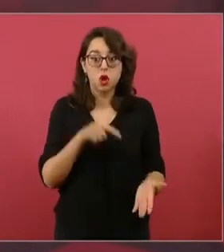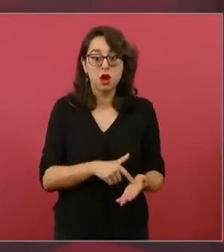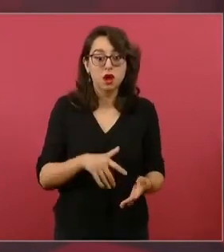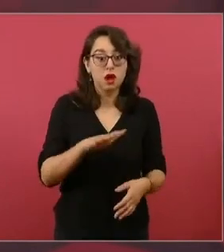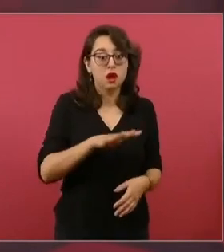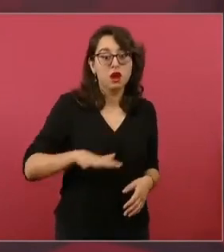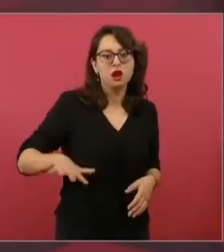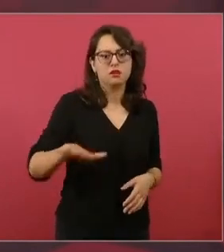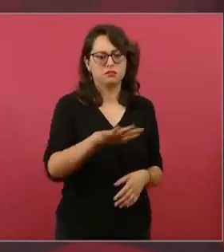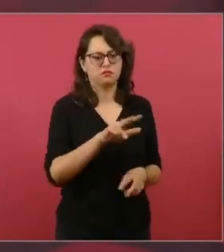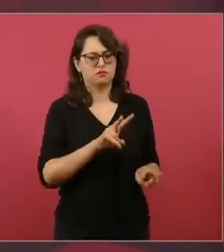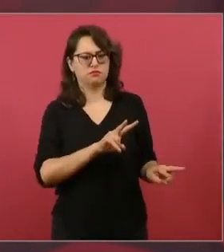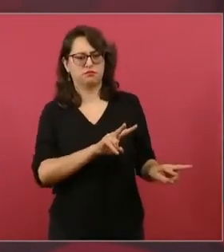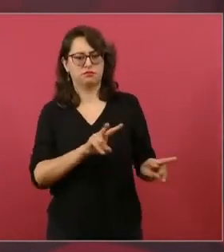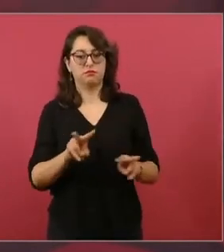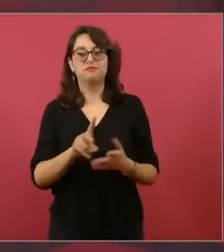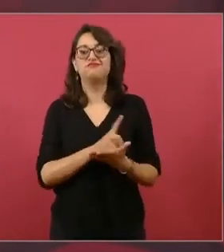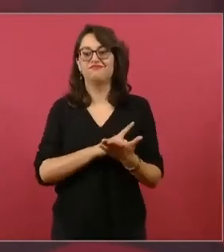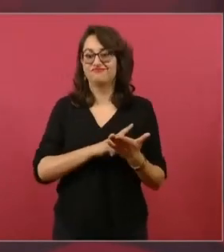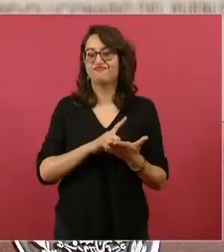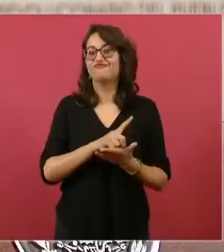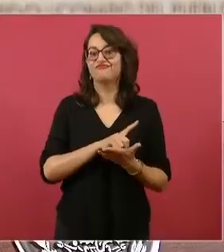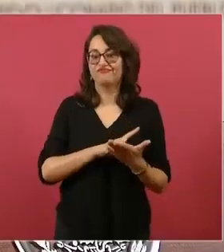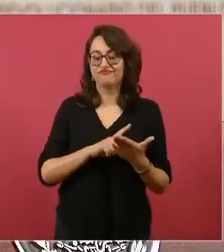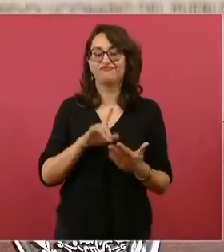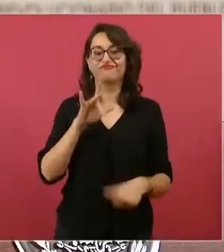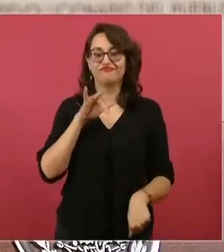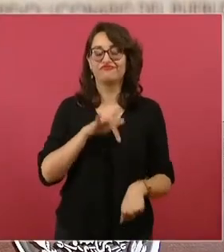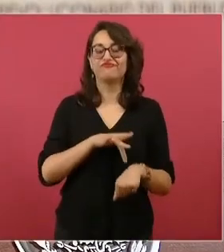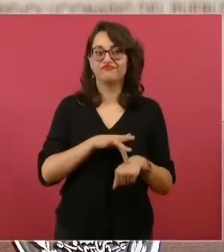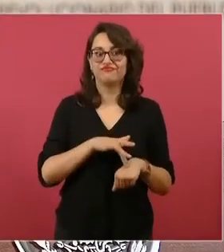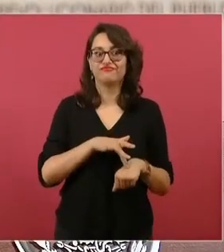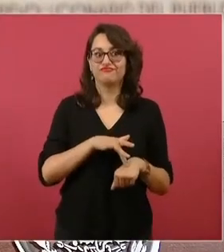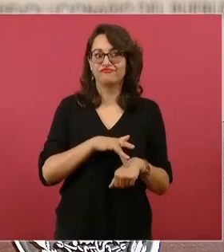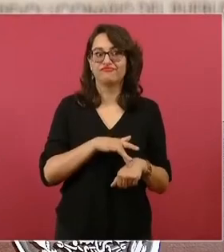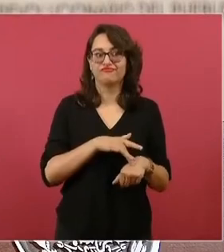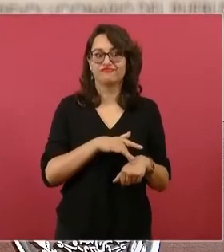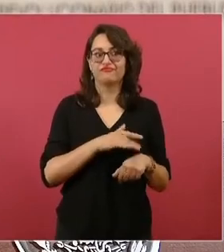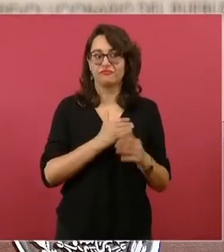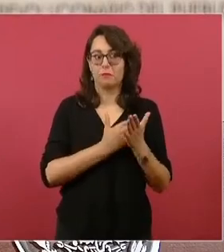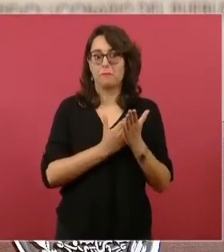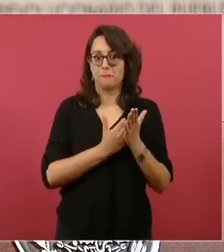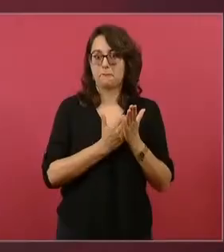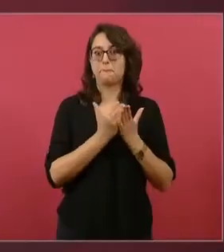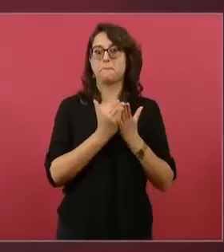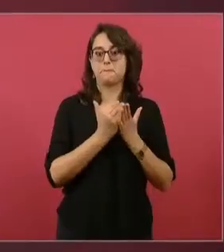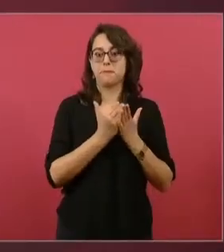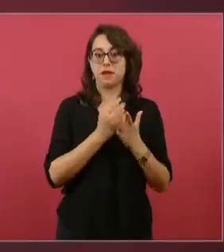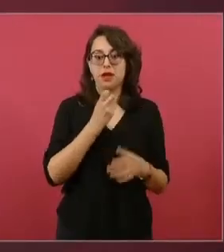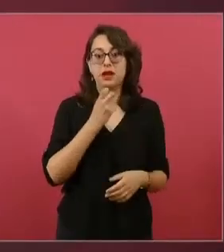Entonces, eso lo tenemos que tomar muy en cuenta.